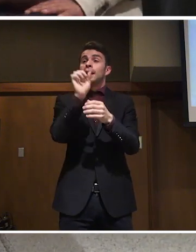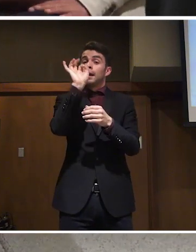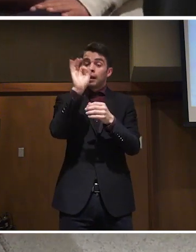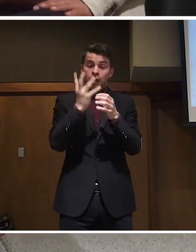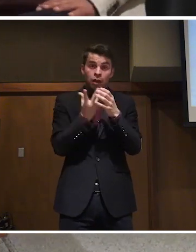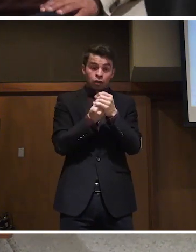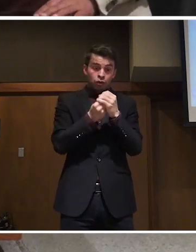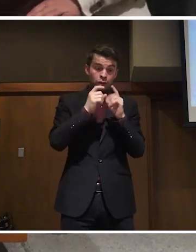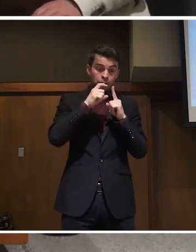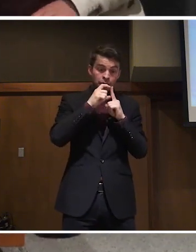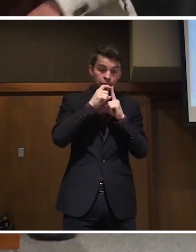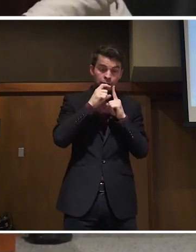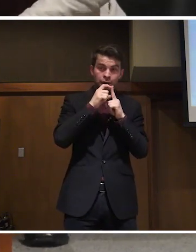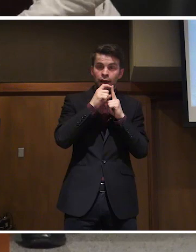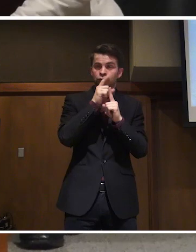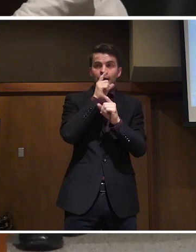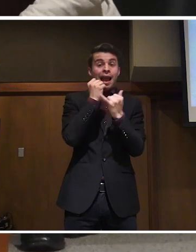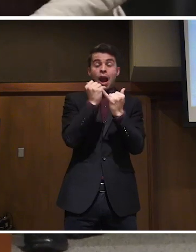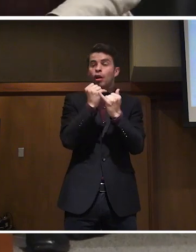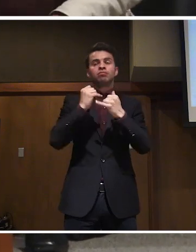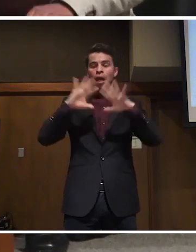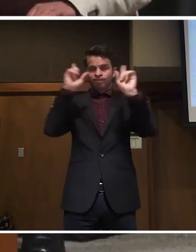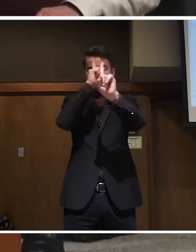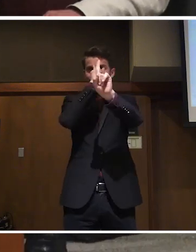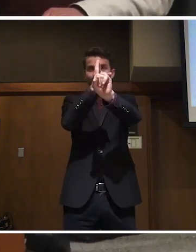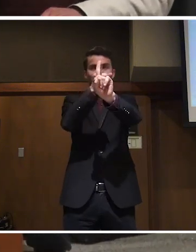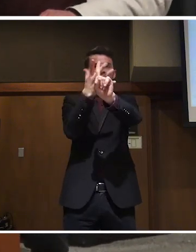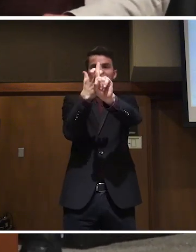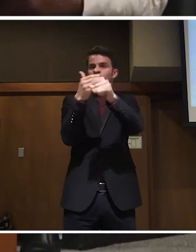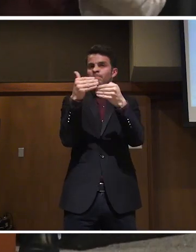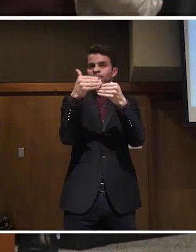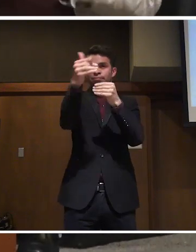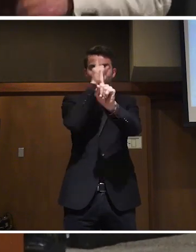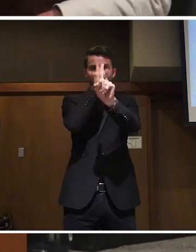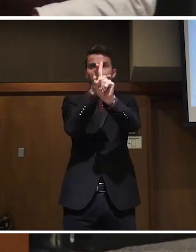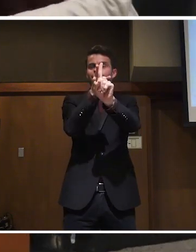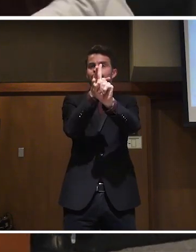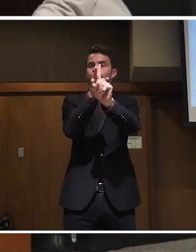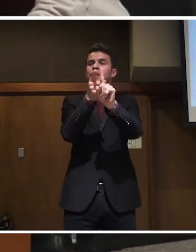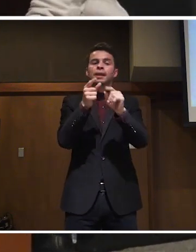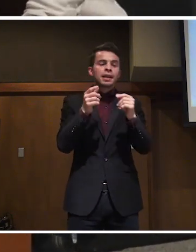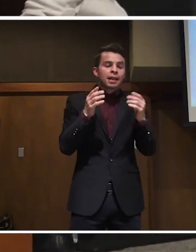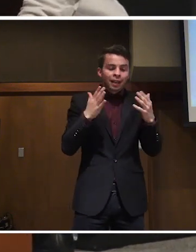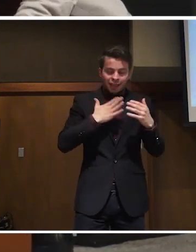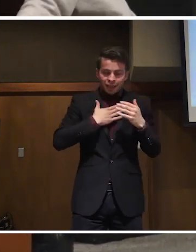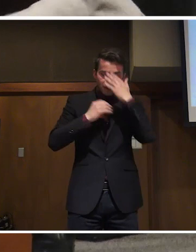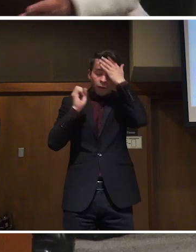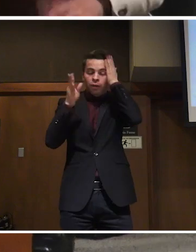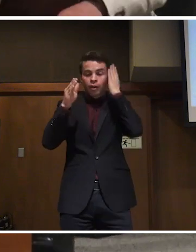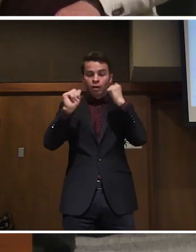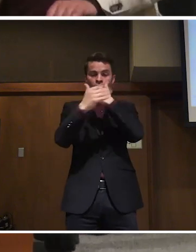los temas centrales en ese momento en la estrategia del Banco de la